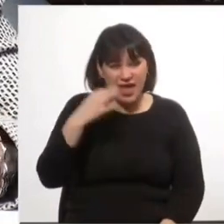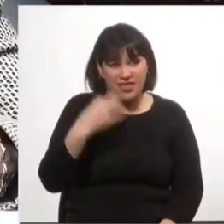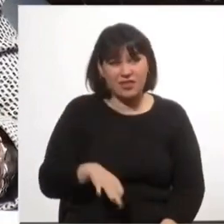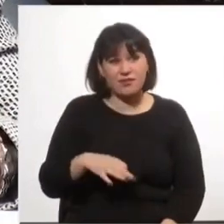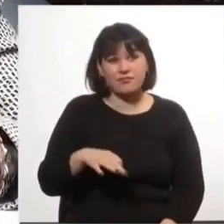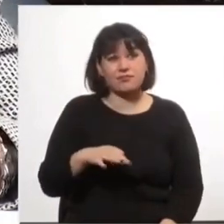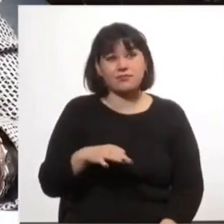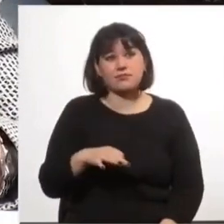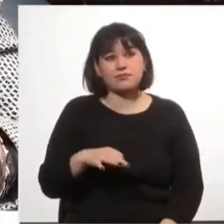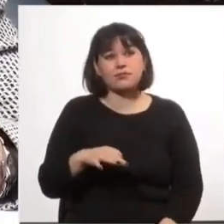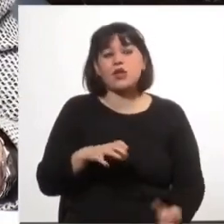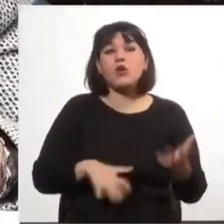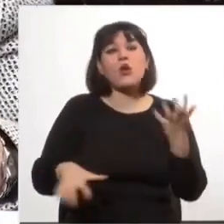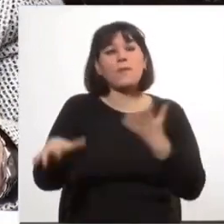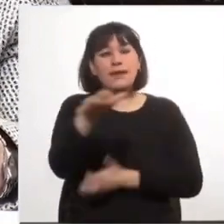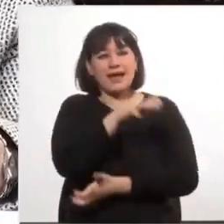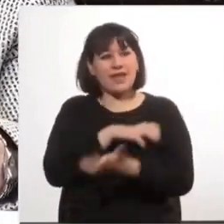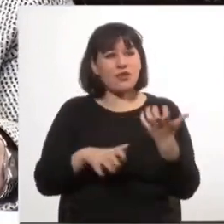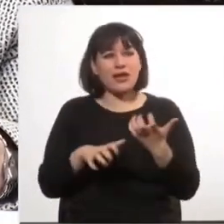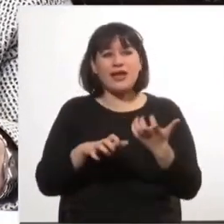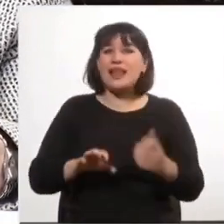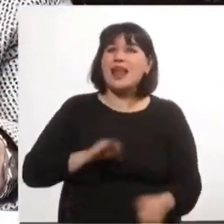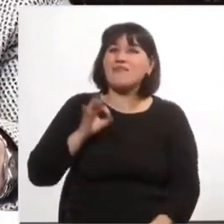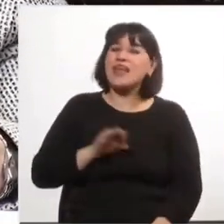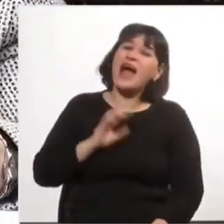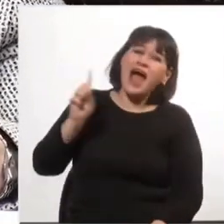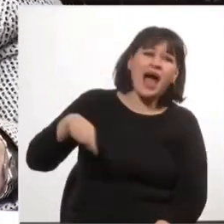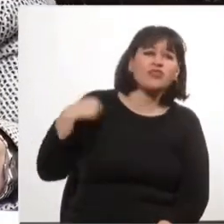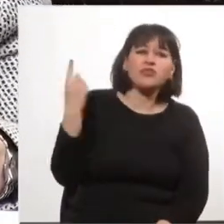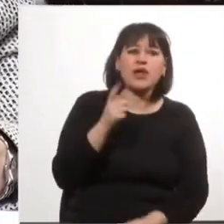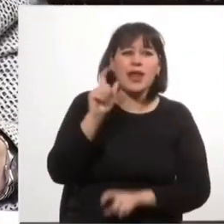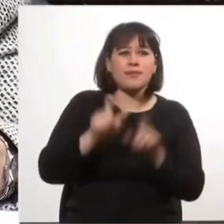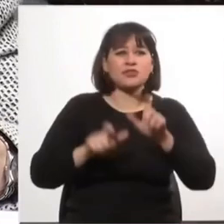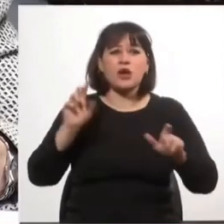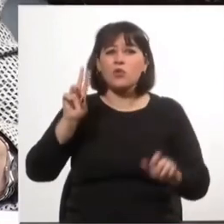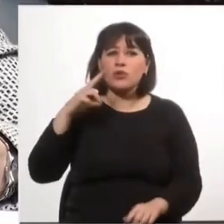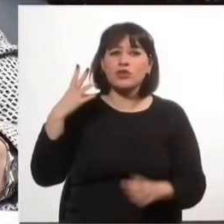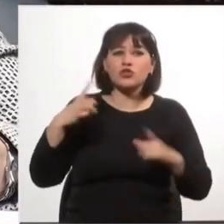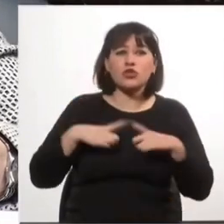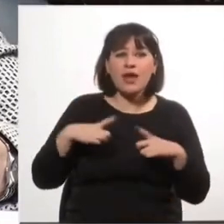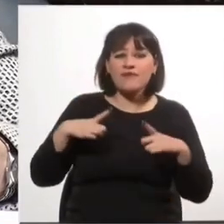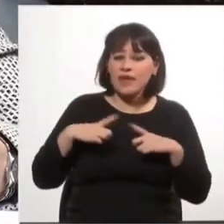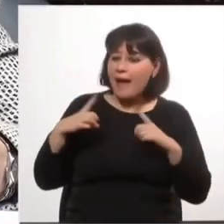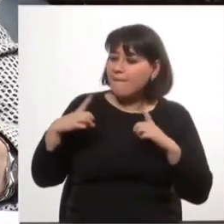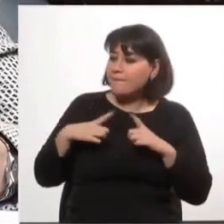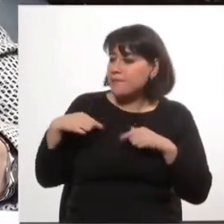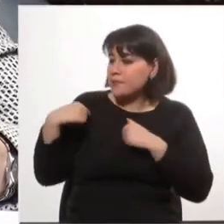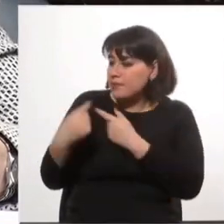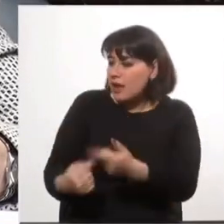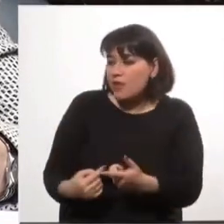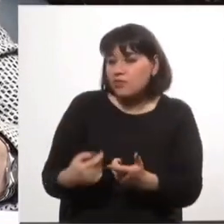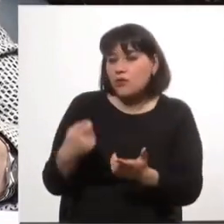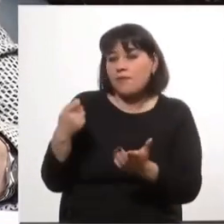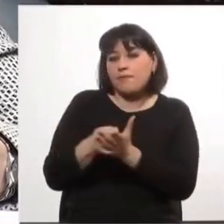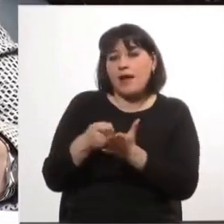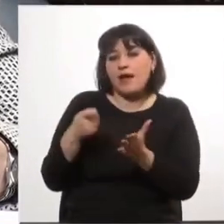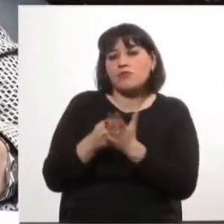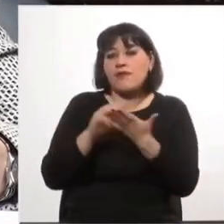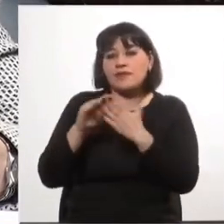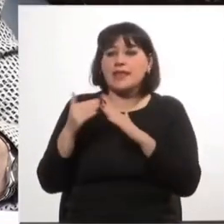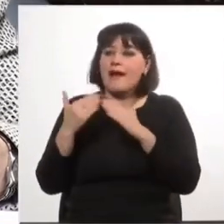estaría complicándole la vida a todos los uruguayos que todavía están esperando una vivienda con aportes del